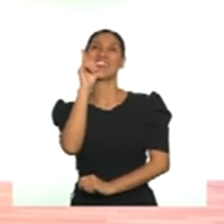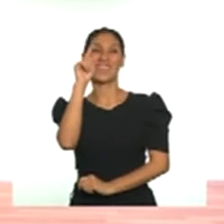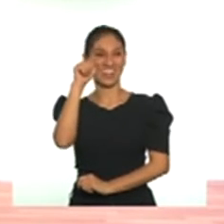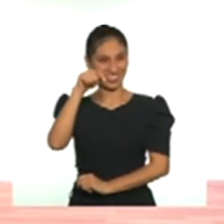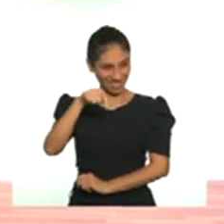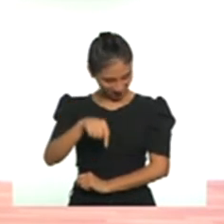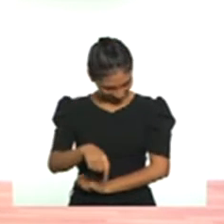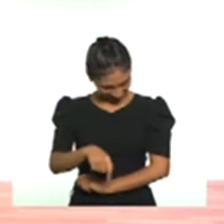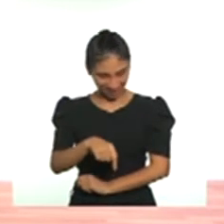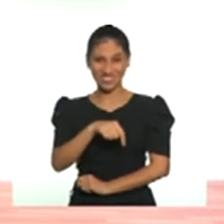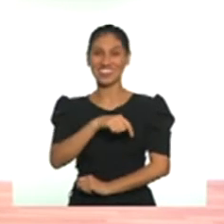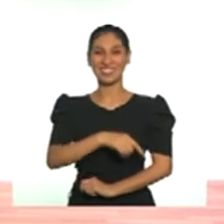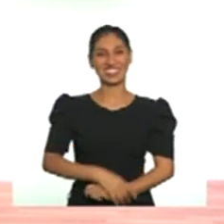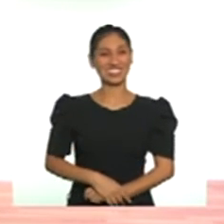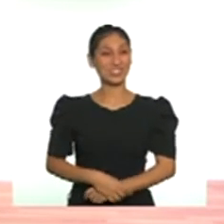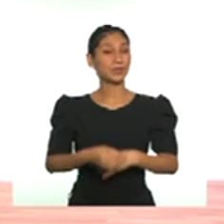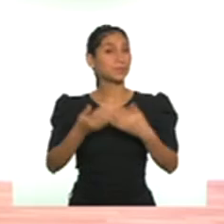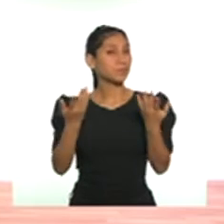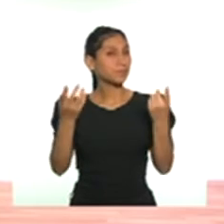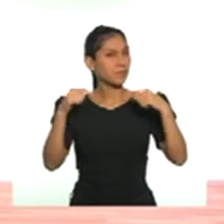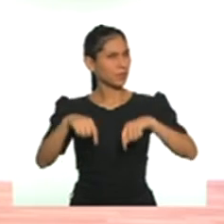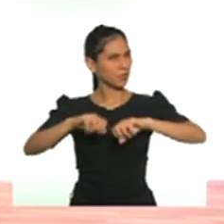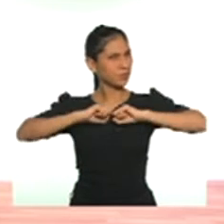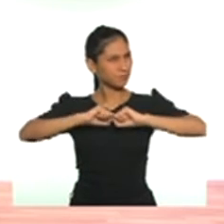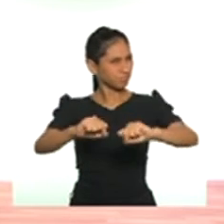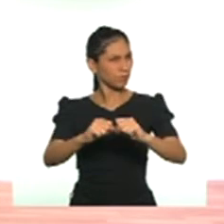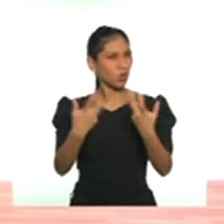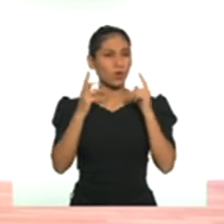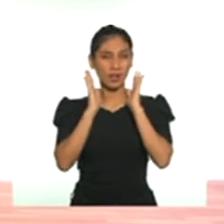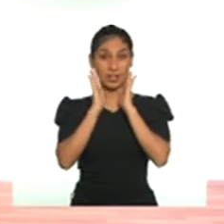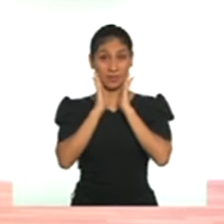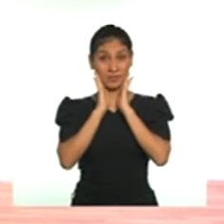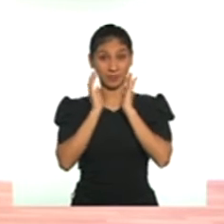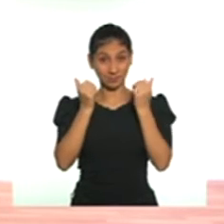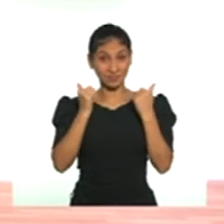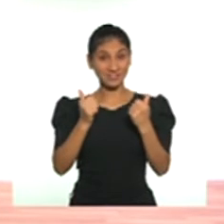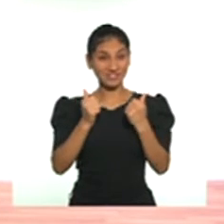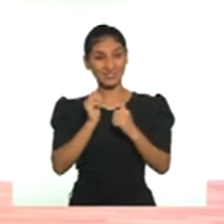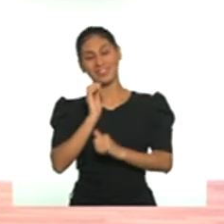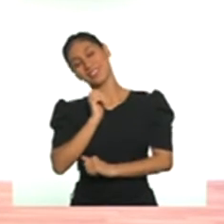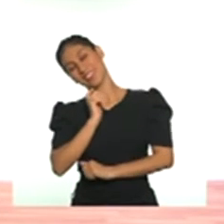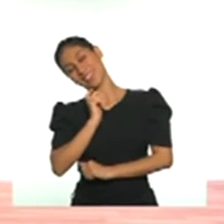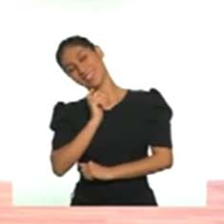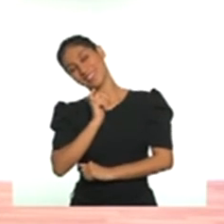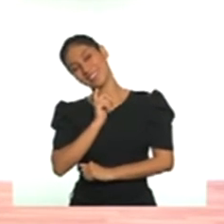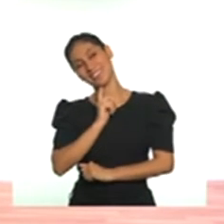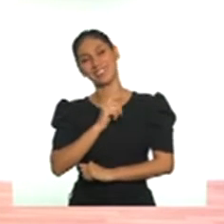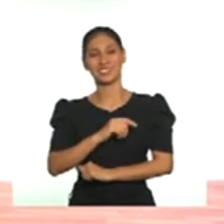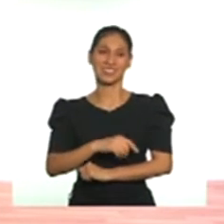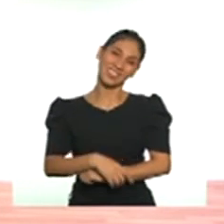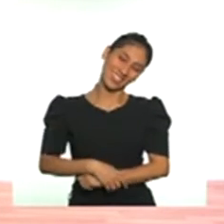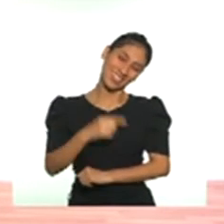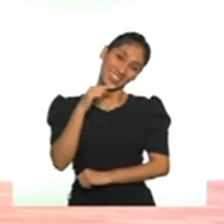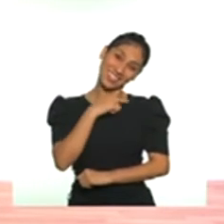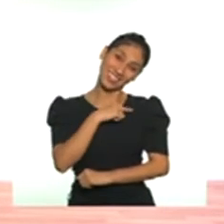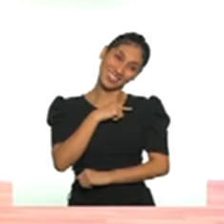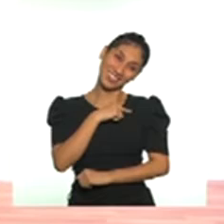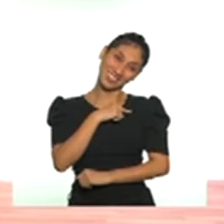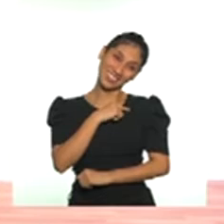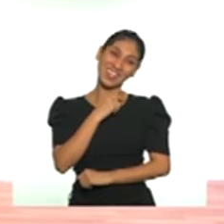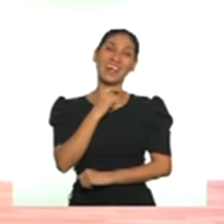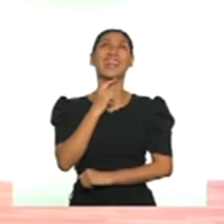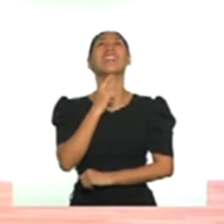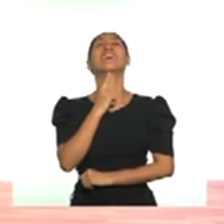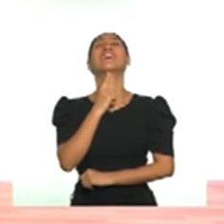izquierda, arriba y abajo. Vamos a hacer este ejercicio con la cabeza, ¿ya? Derecha,